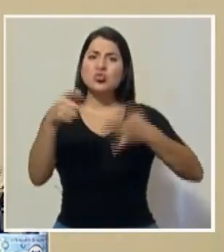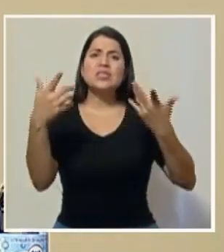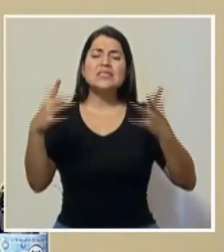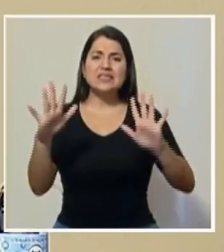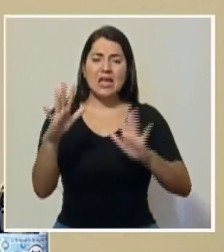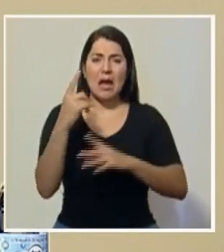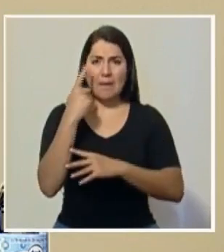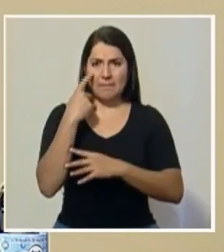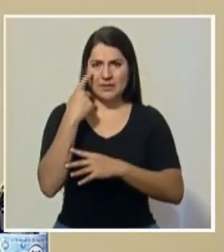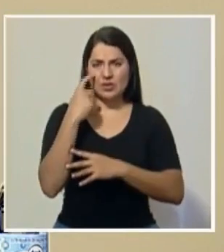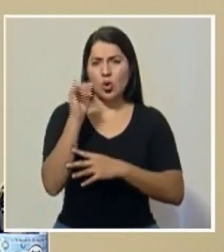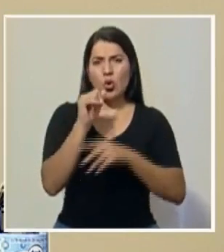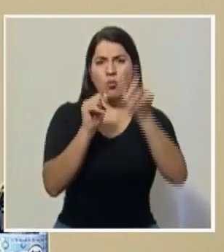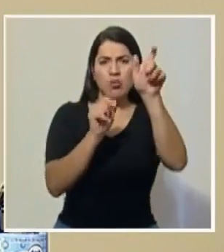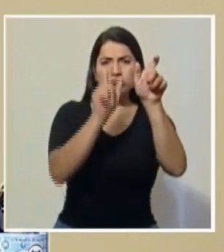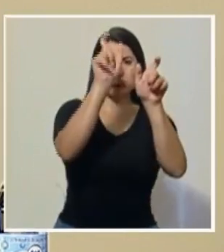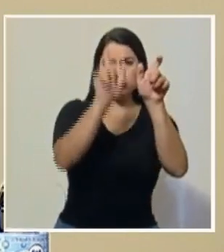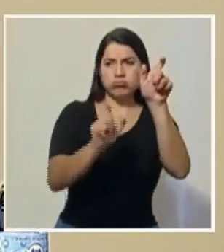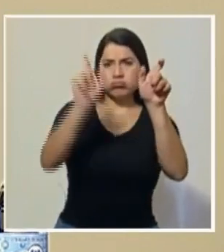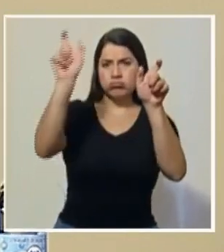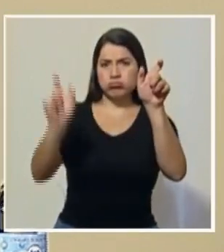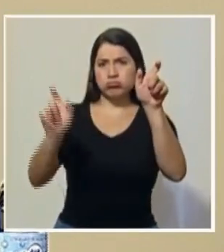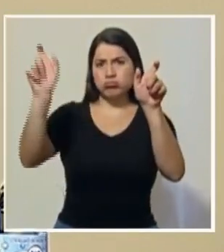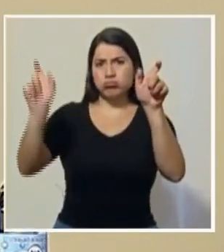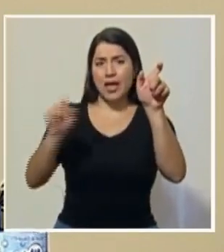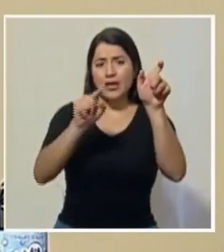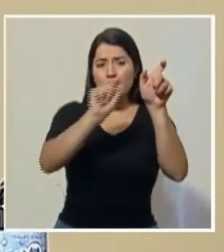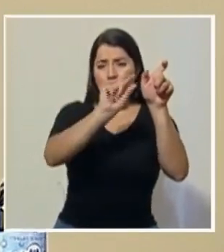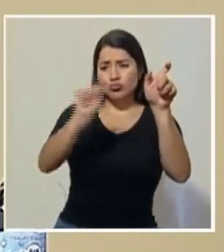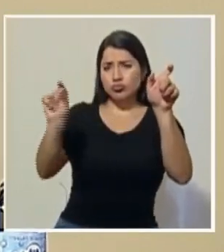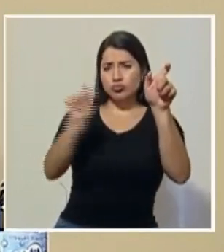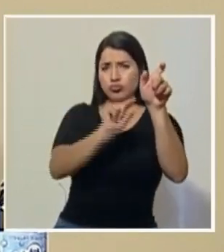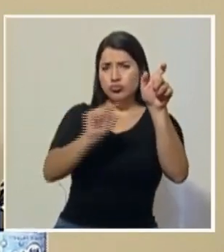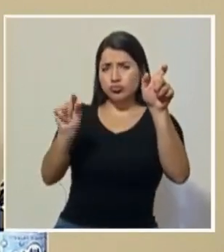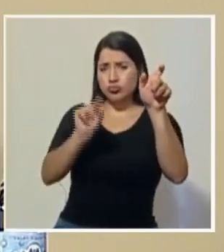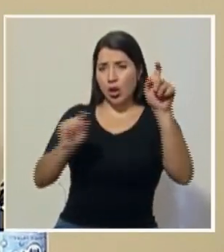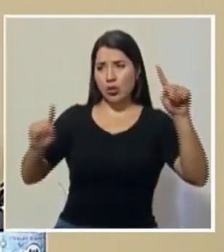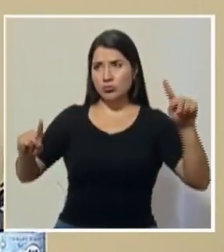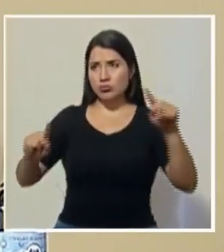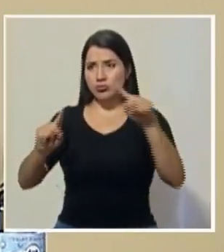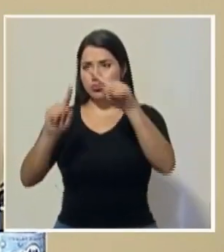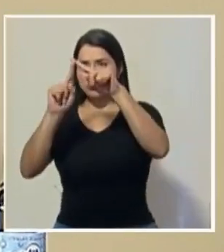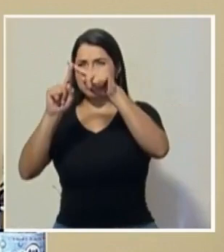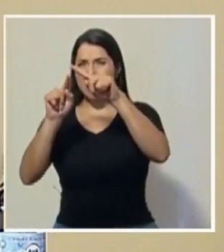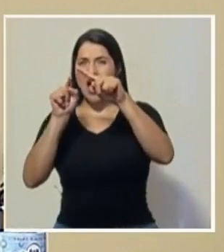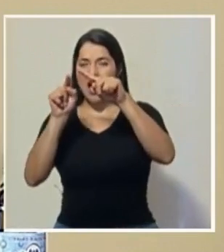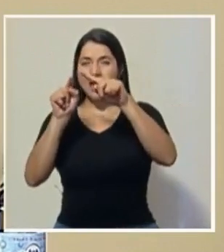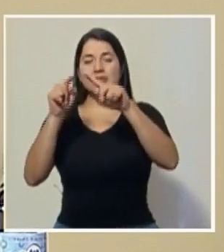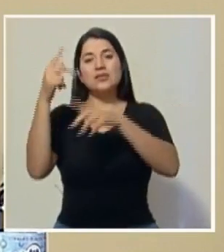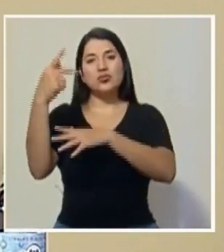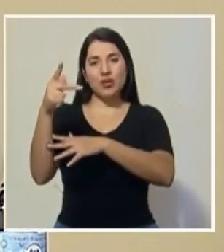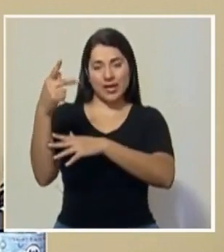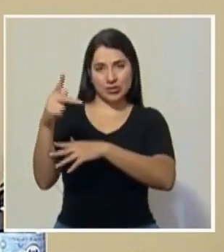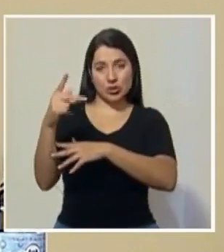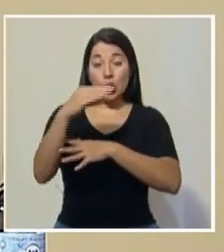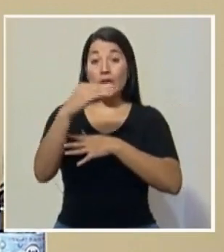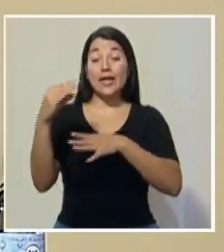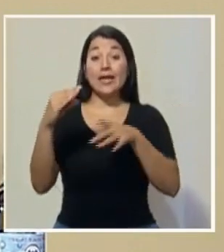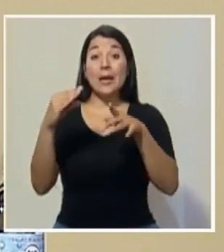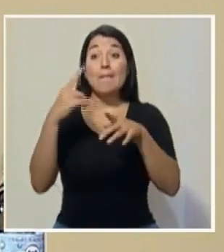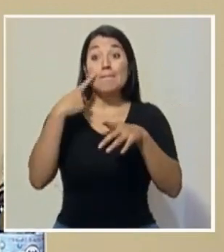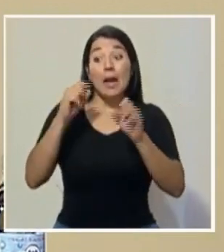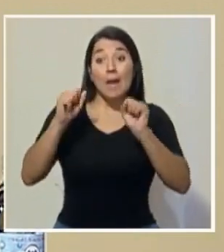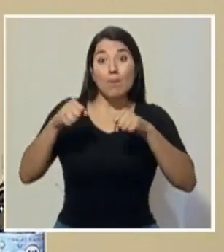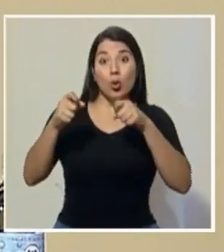básicamente columnas y filas que se entrelazan en donde hemos puesto diferentes parámetros de riesgo y también para mitigar